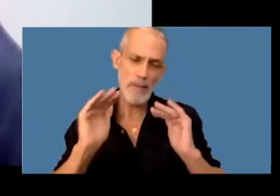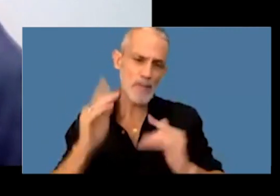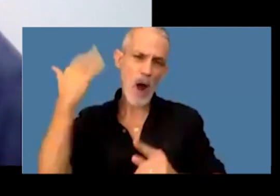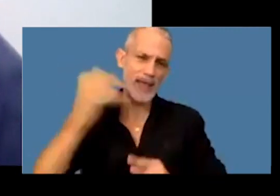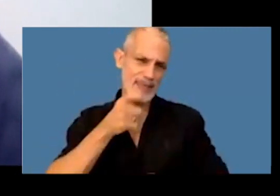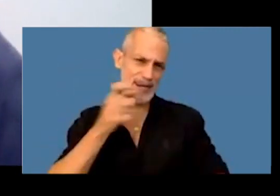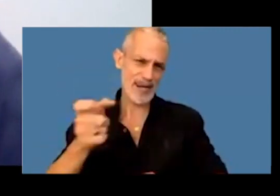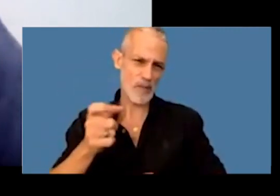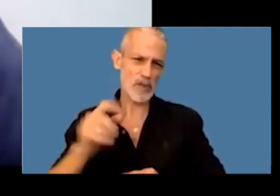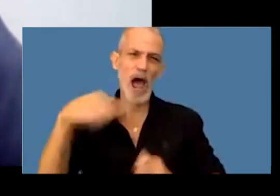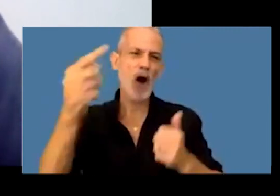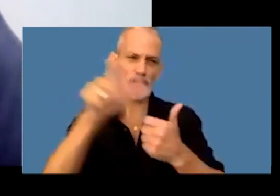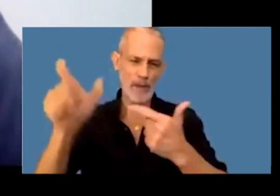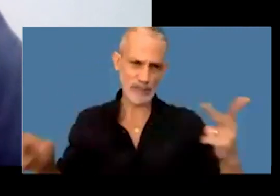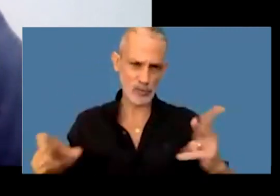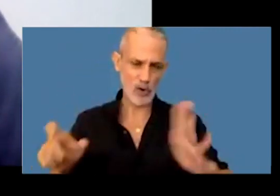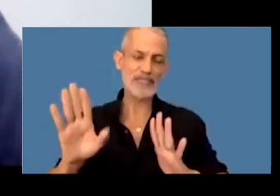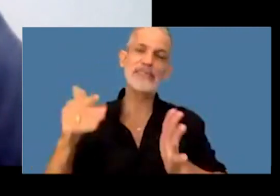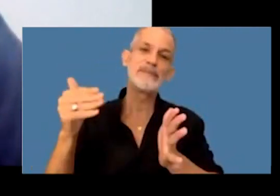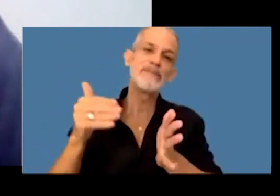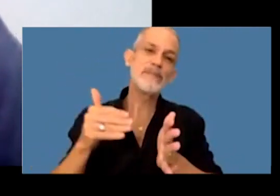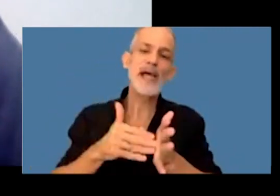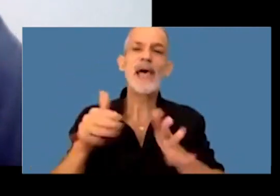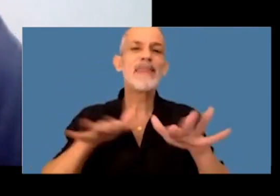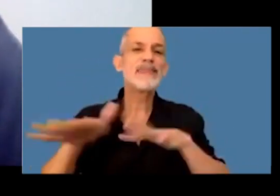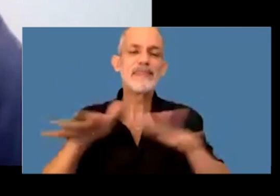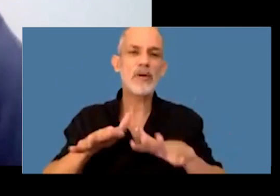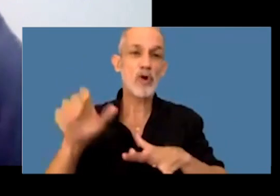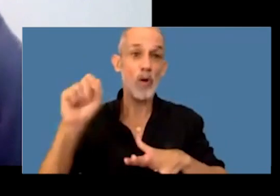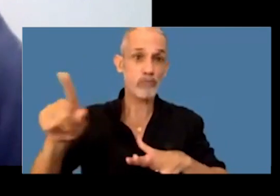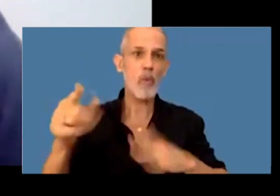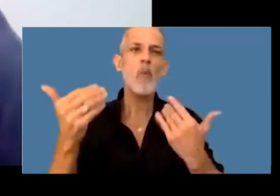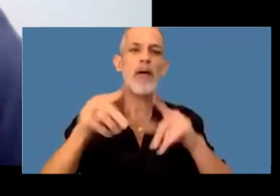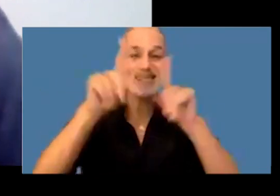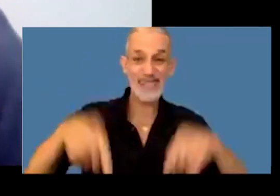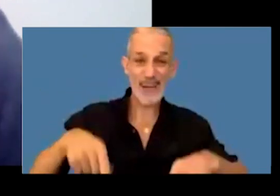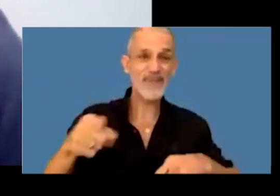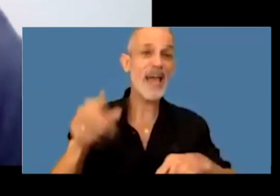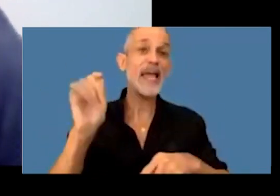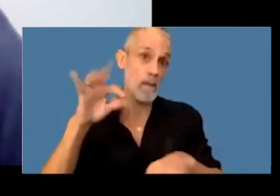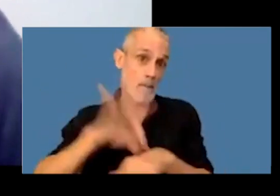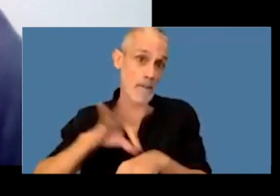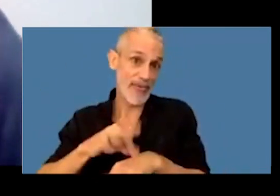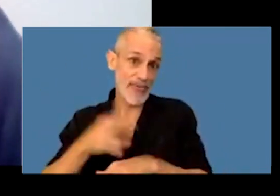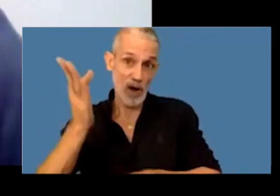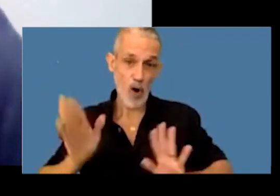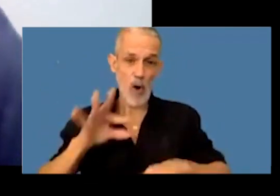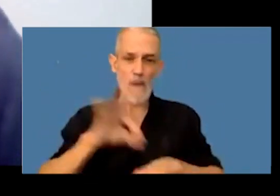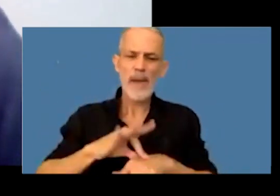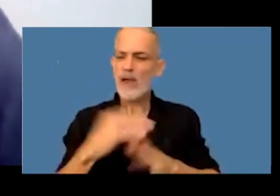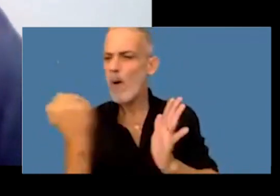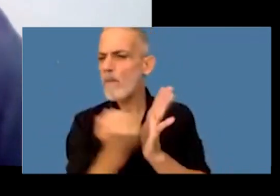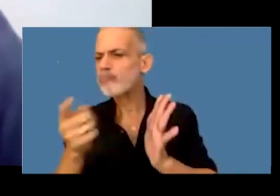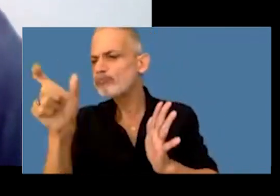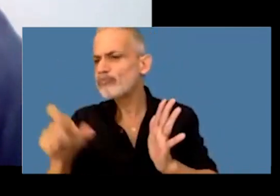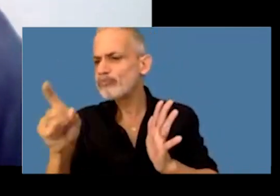resto de las personas, digo, la situación de él la puede certificar tranquilamente el médico, ¿sí? Diciendo las secuelas que tiene, lo que